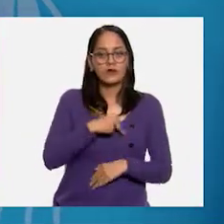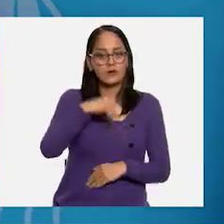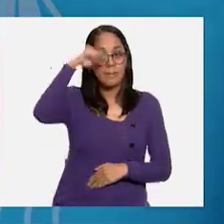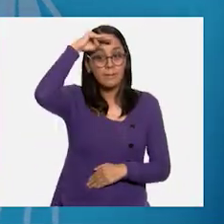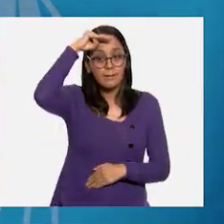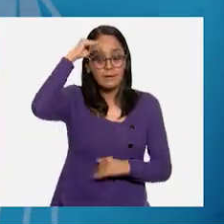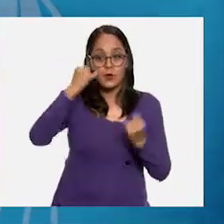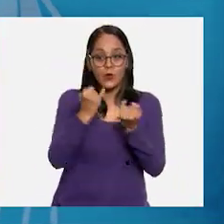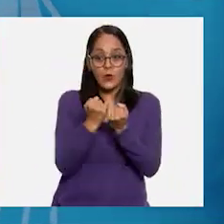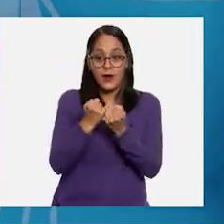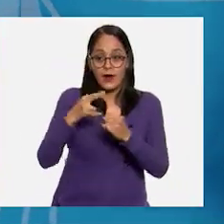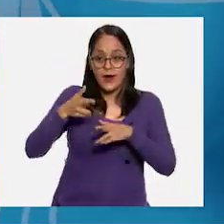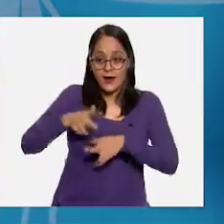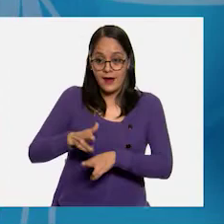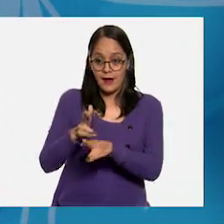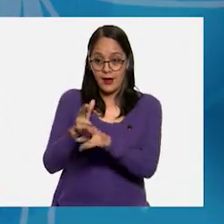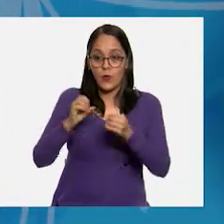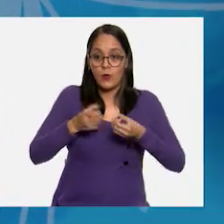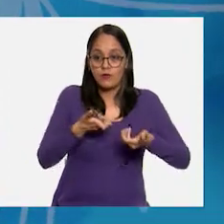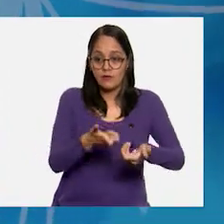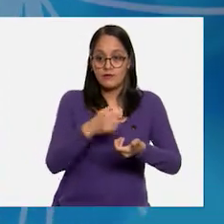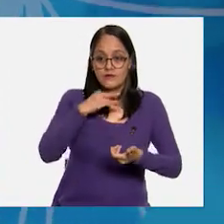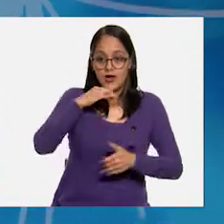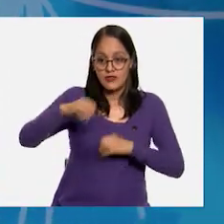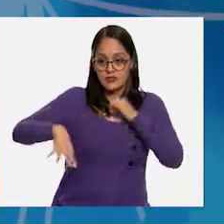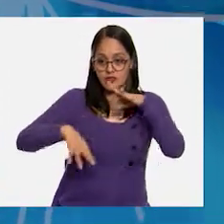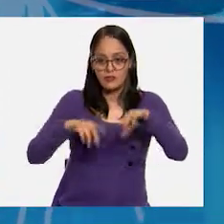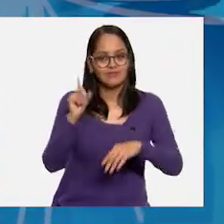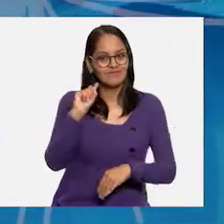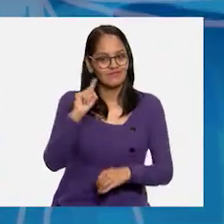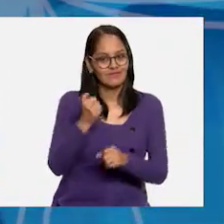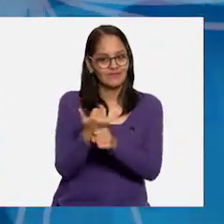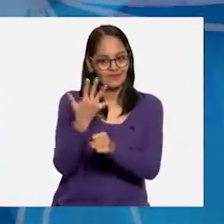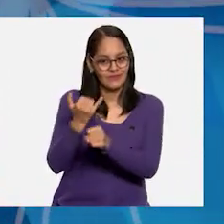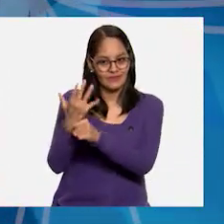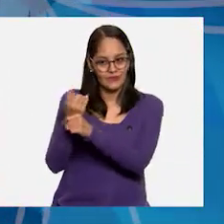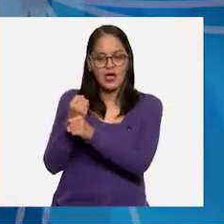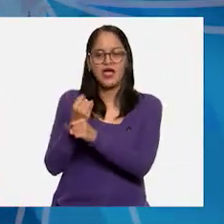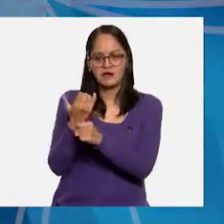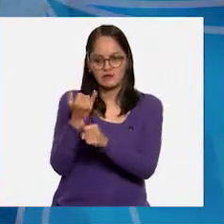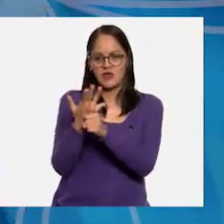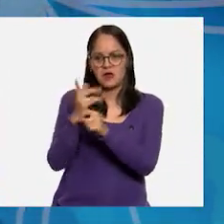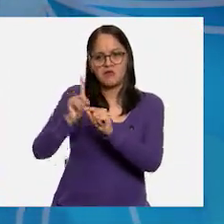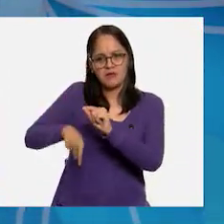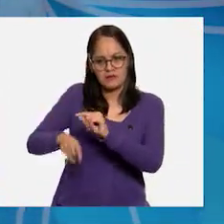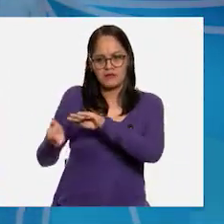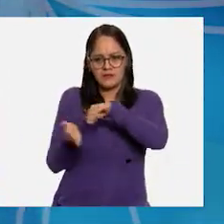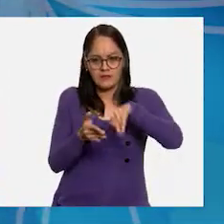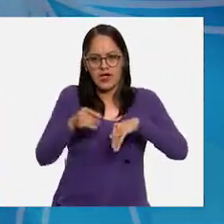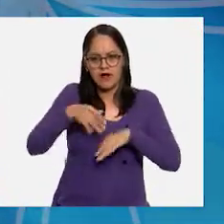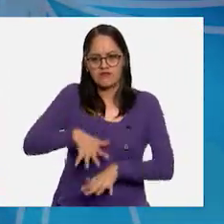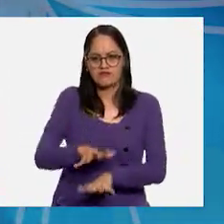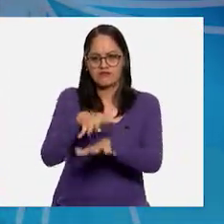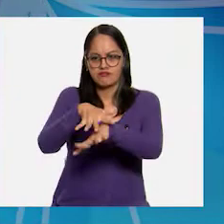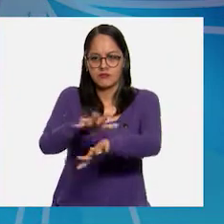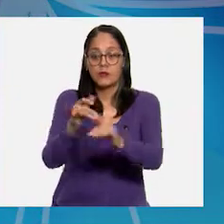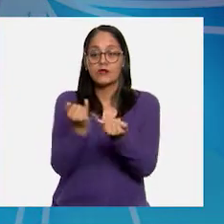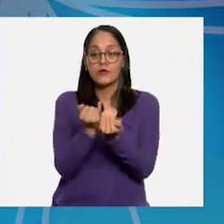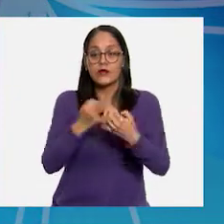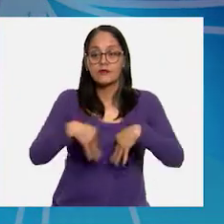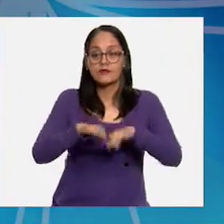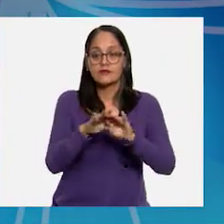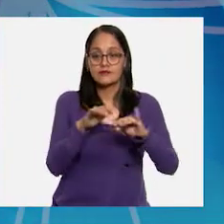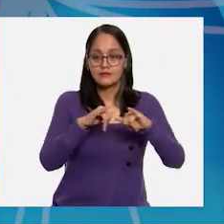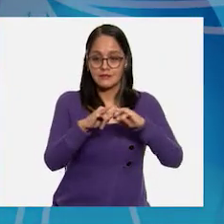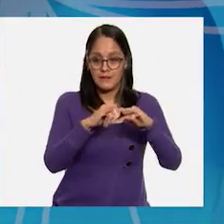en los cauces de los ríos o en la calle, ya que esta genera obstrucciones y evita que el agua fluya libremente. Es recomendable revisar los atlas de riesgos por